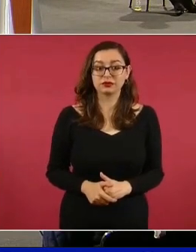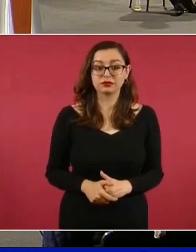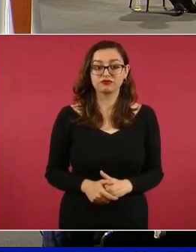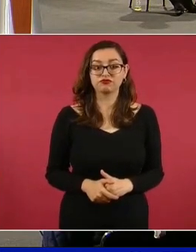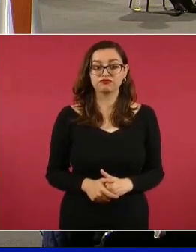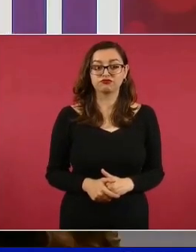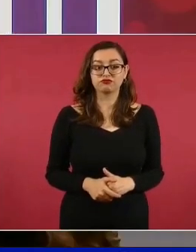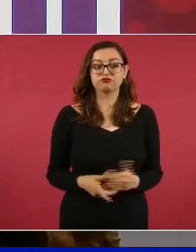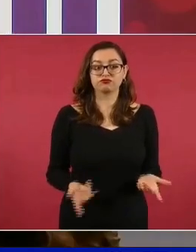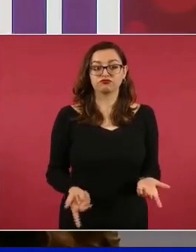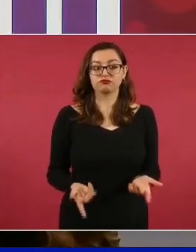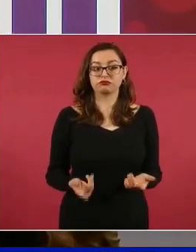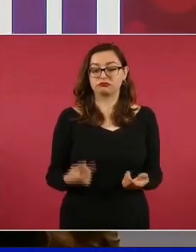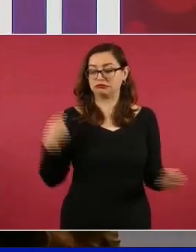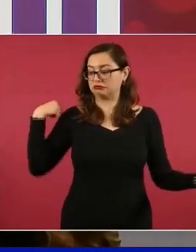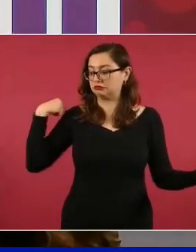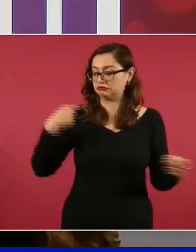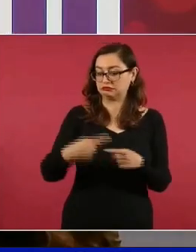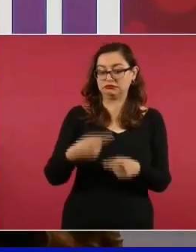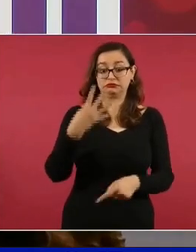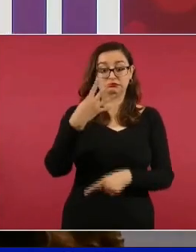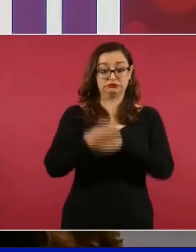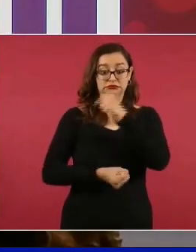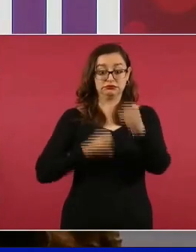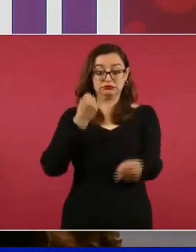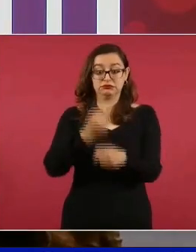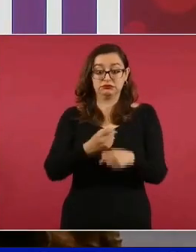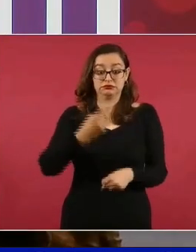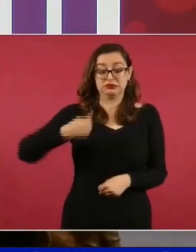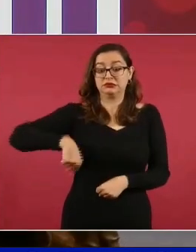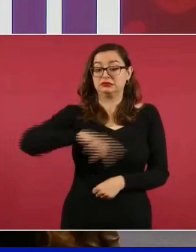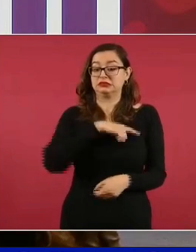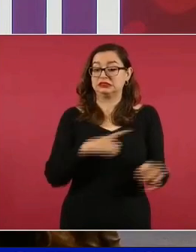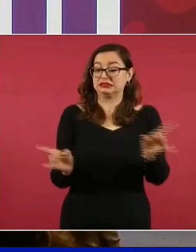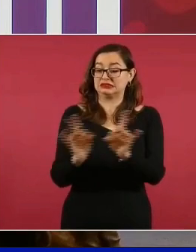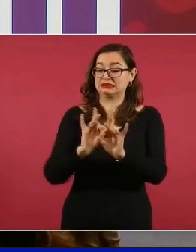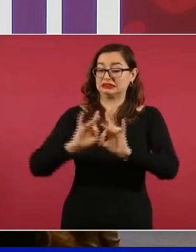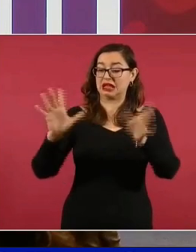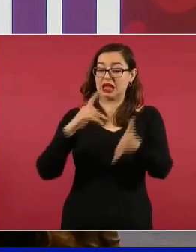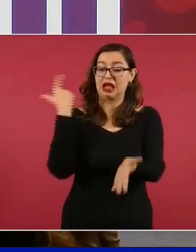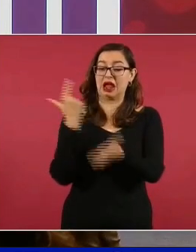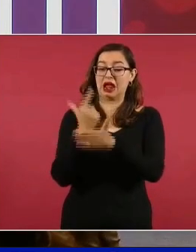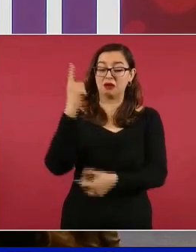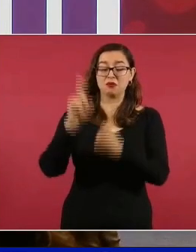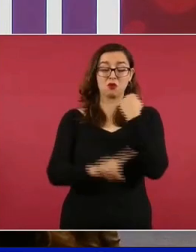2 circunstancias difíciles y las 2 externas.